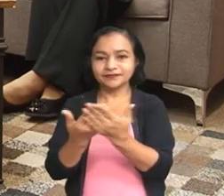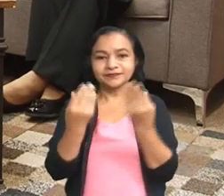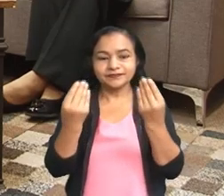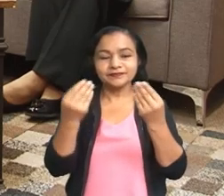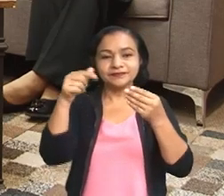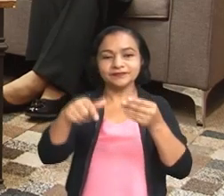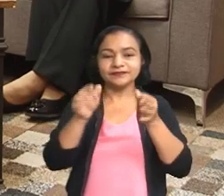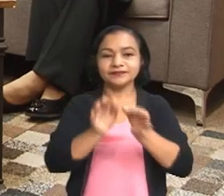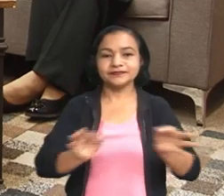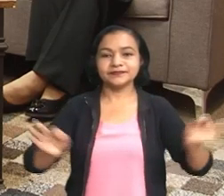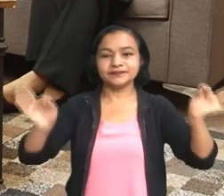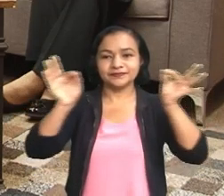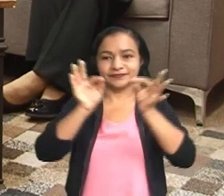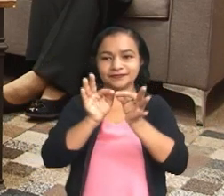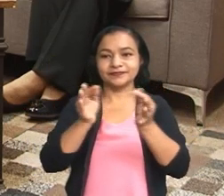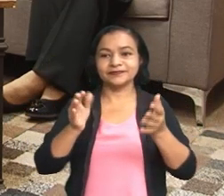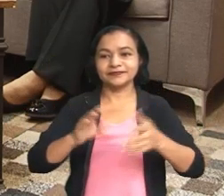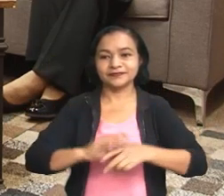este importante tema.